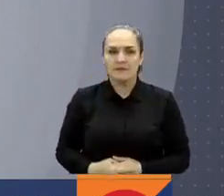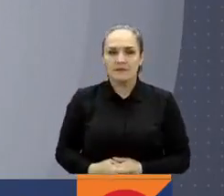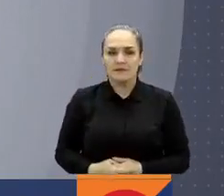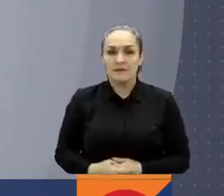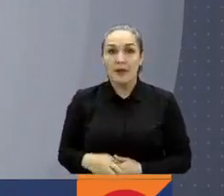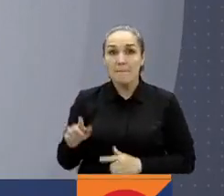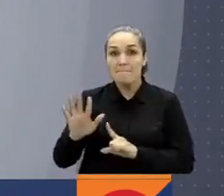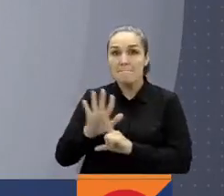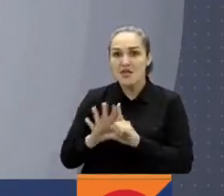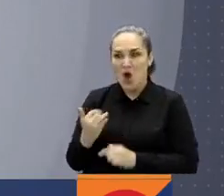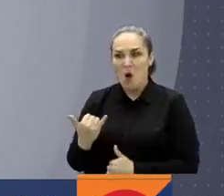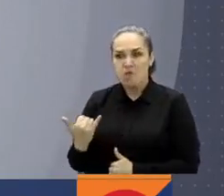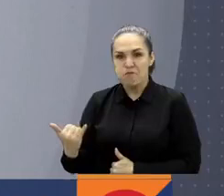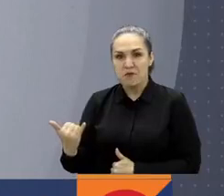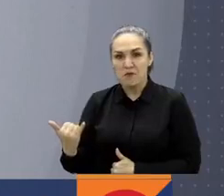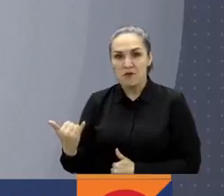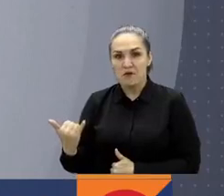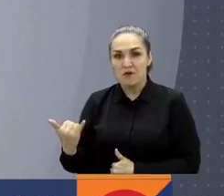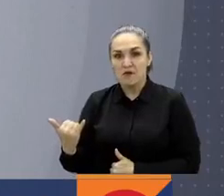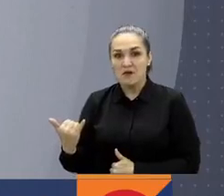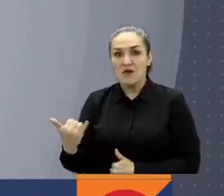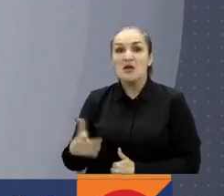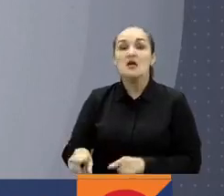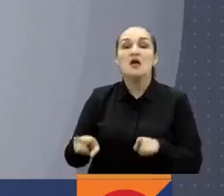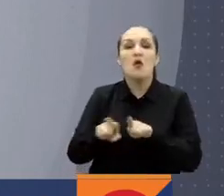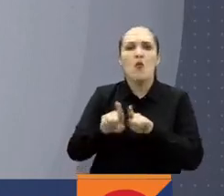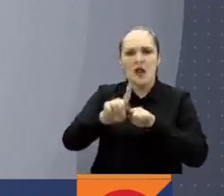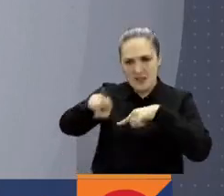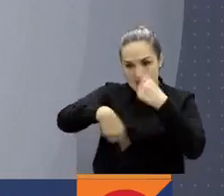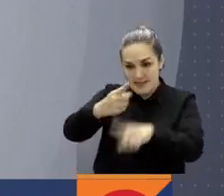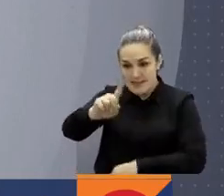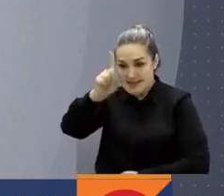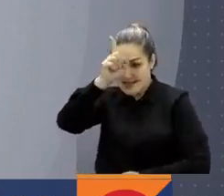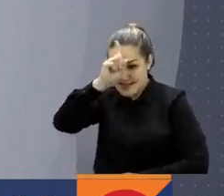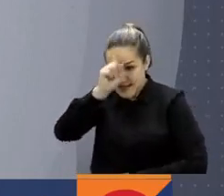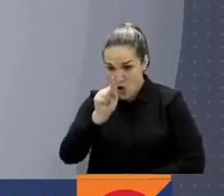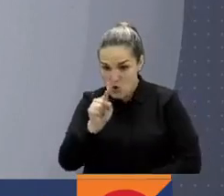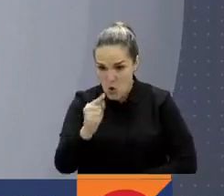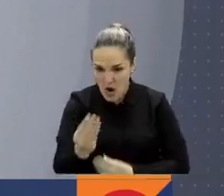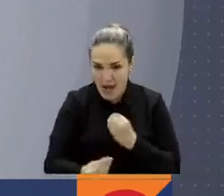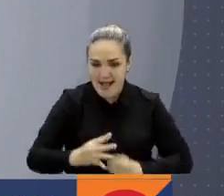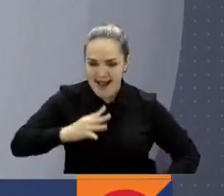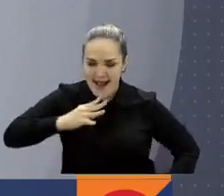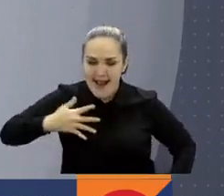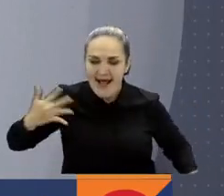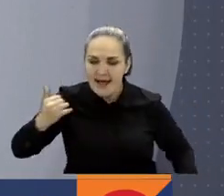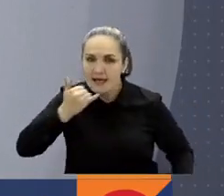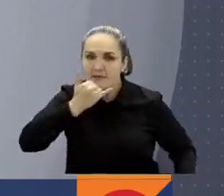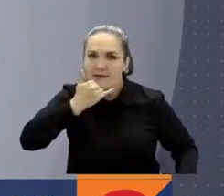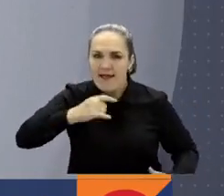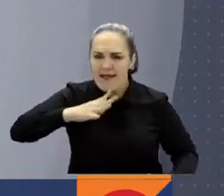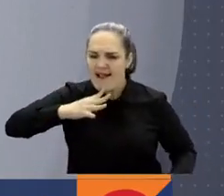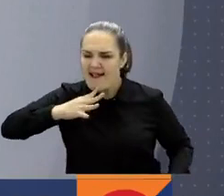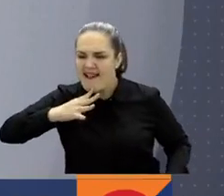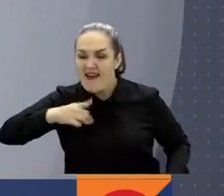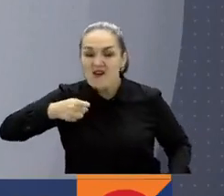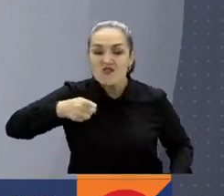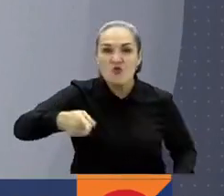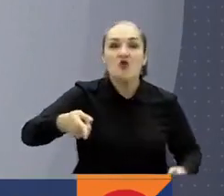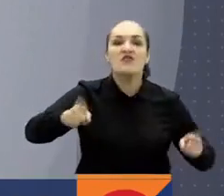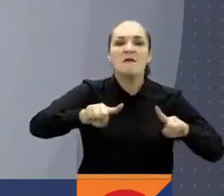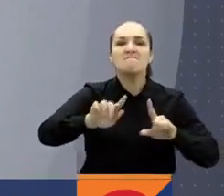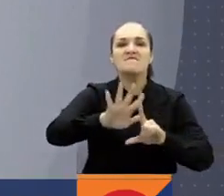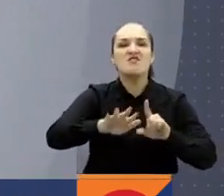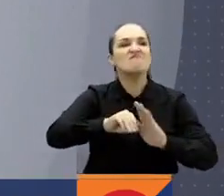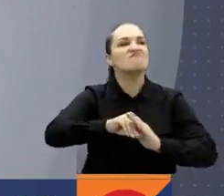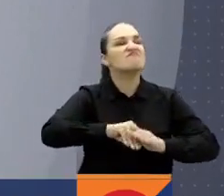En videos se detallan mensajes amenazantes y torturas hacia sus víctimas, pero además la necesidad de mandar un mensaje a través